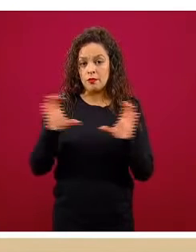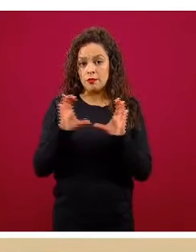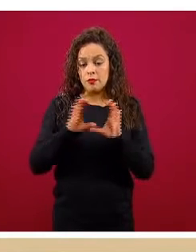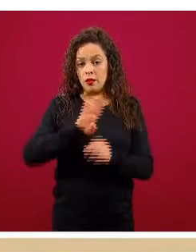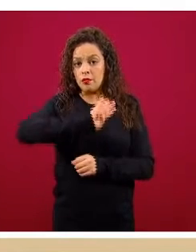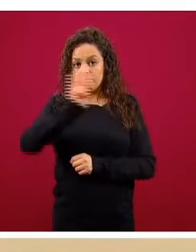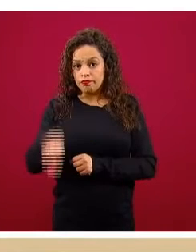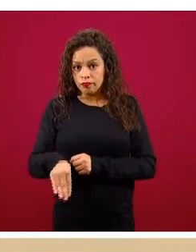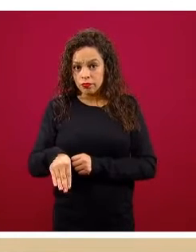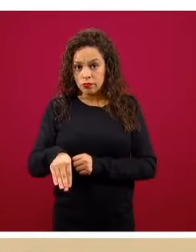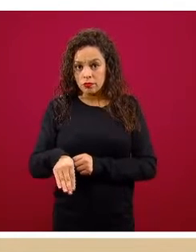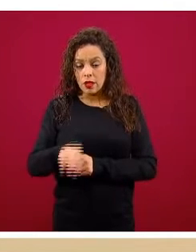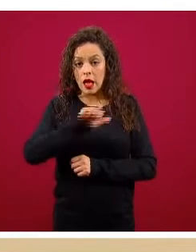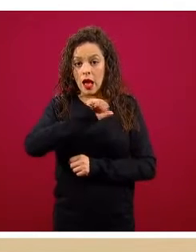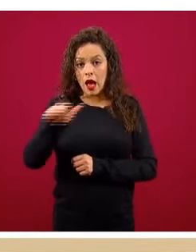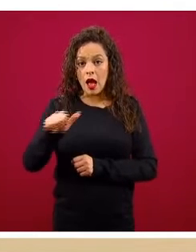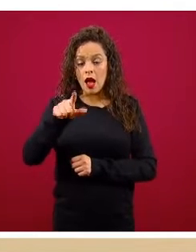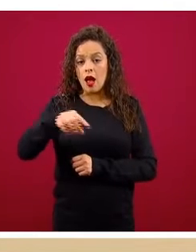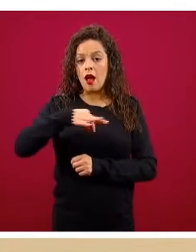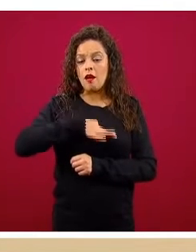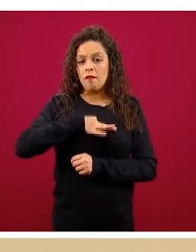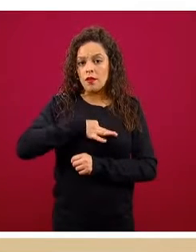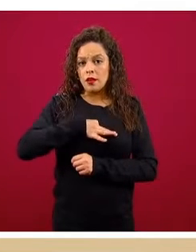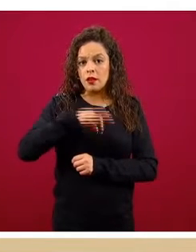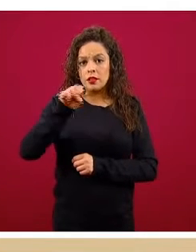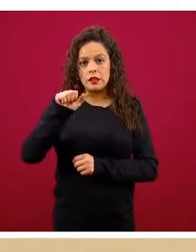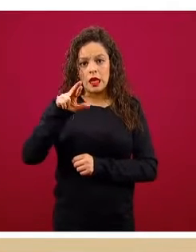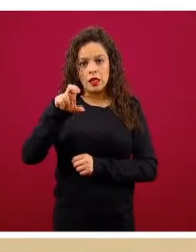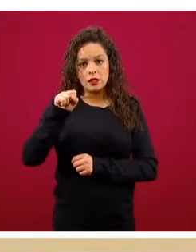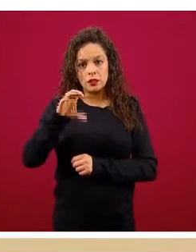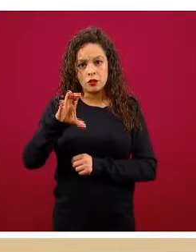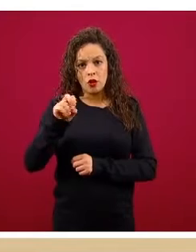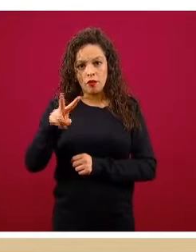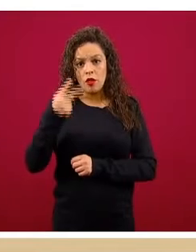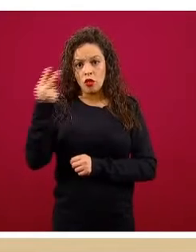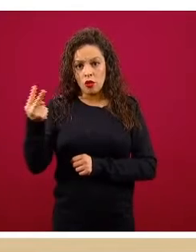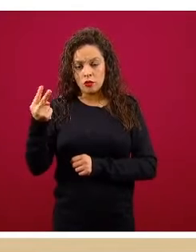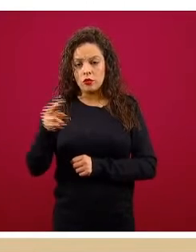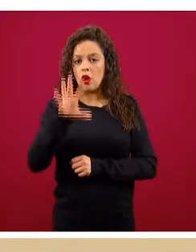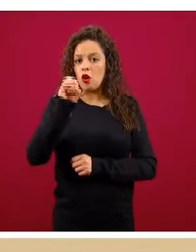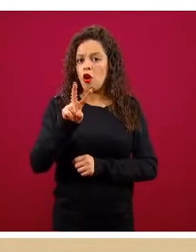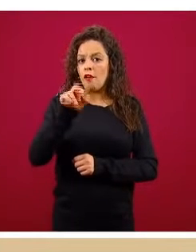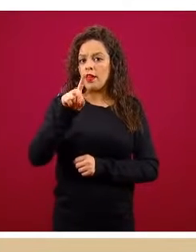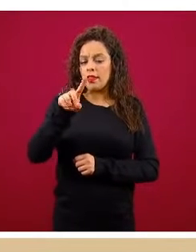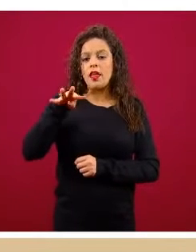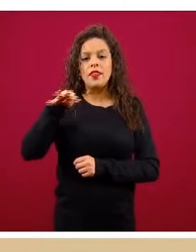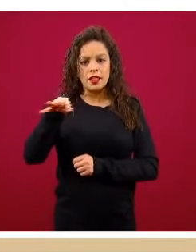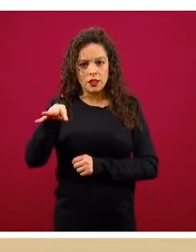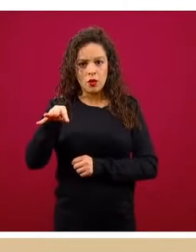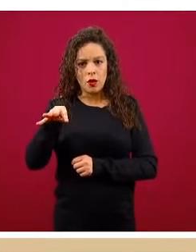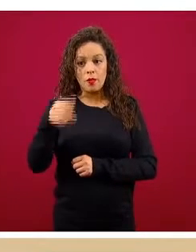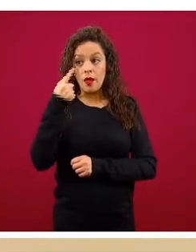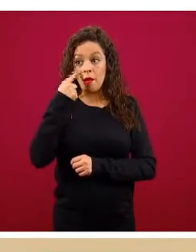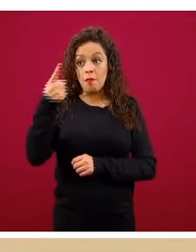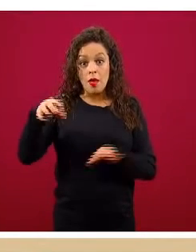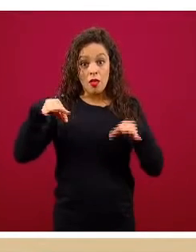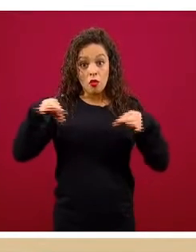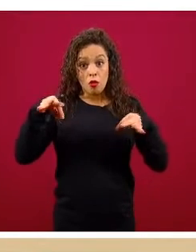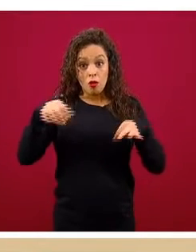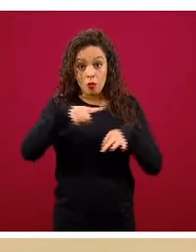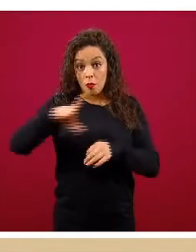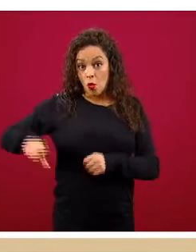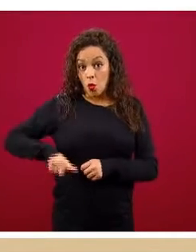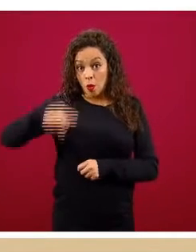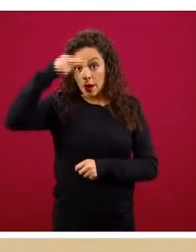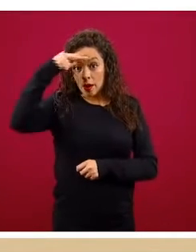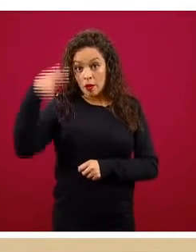COVID, por virus SARS-CoV-2, COVID-19. Es un documento, como se puede ver aquí, del Gobierno de